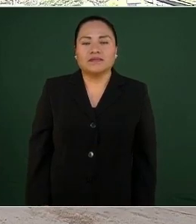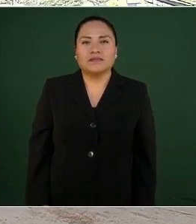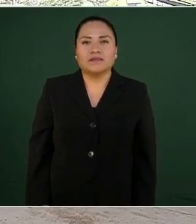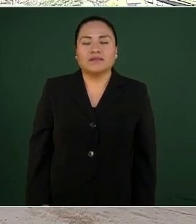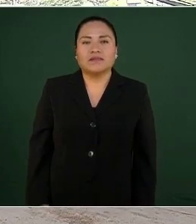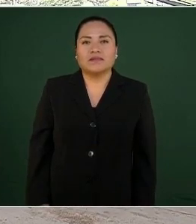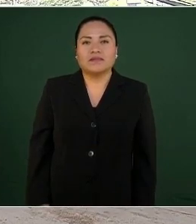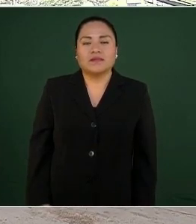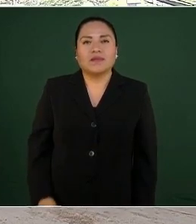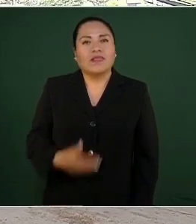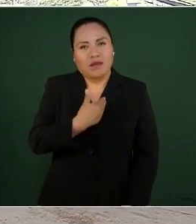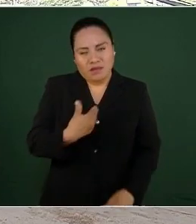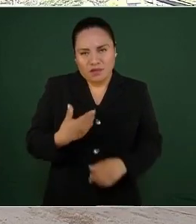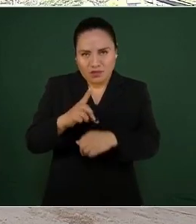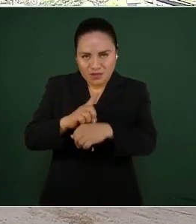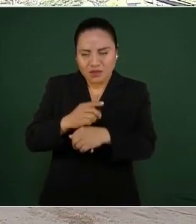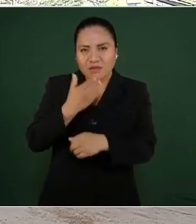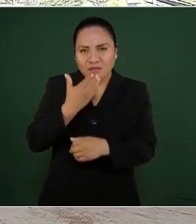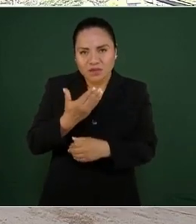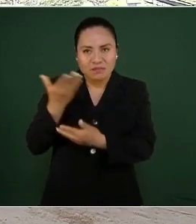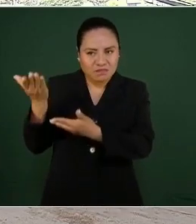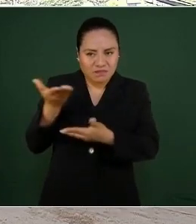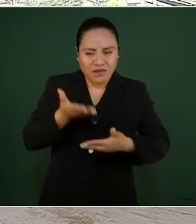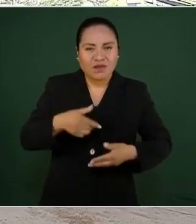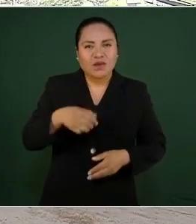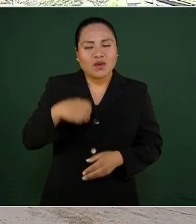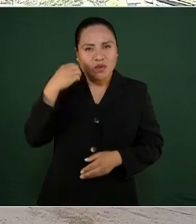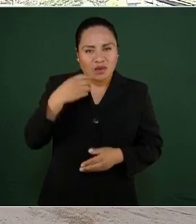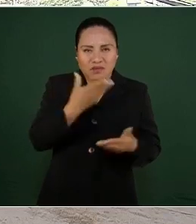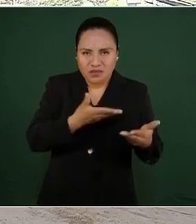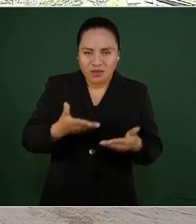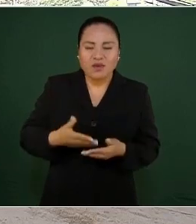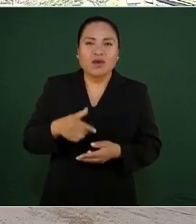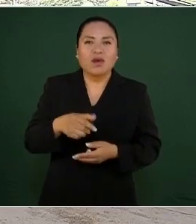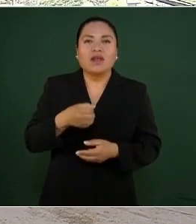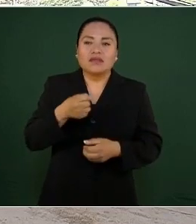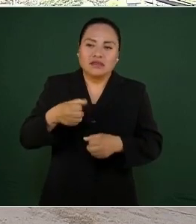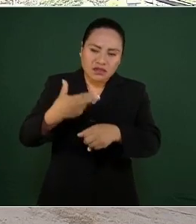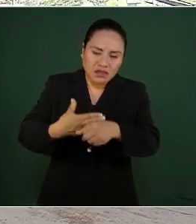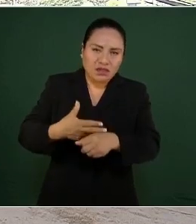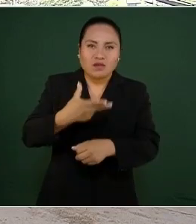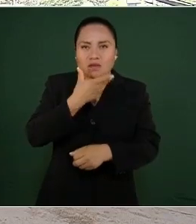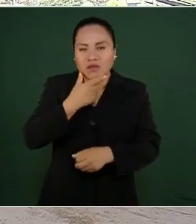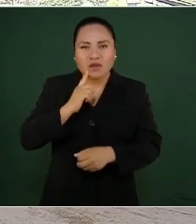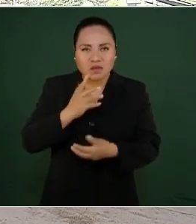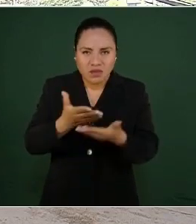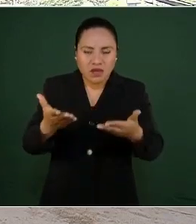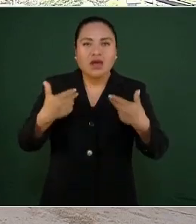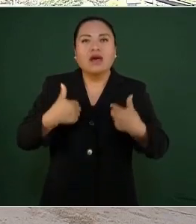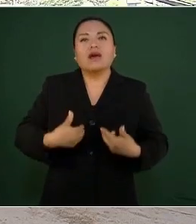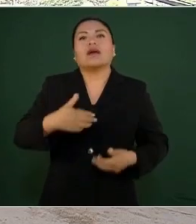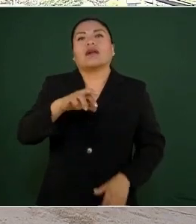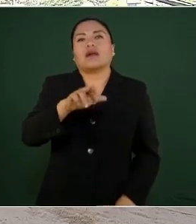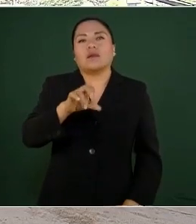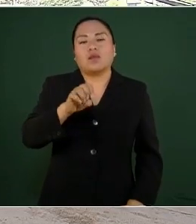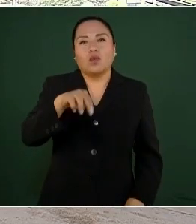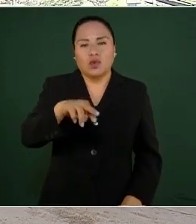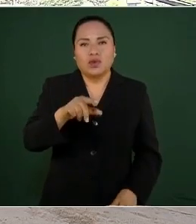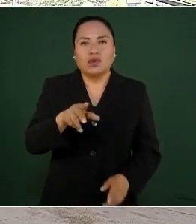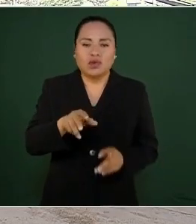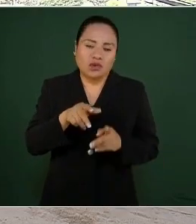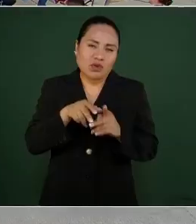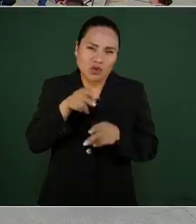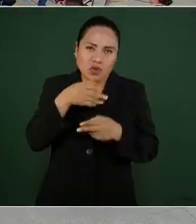Presidente, muy buenos días. Bienvenido nuevamente a Oaxaca, señor gobernador, secretarias, secretarios. Muy buenos días. Ramón Ramírez Gutiérrez, de Noticieros El